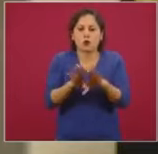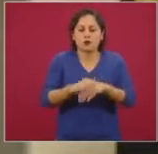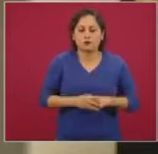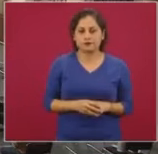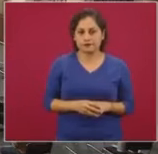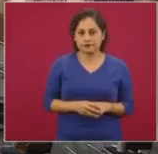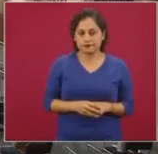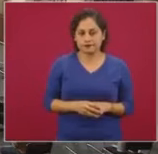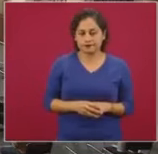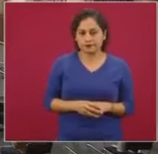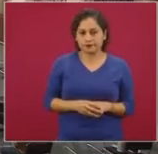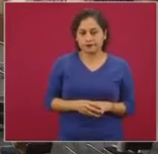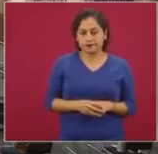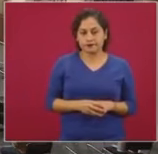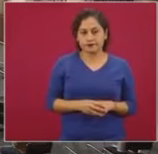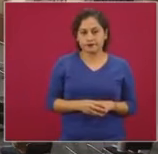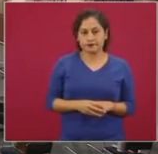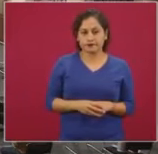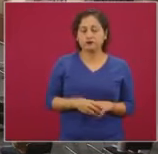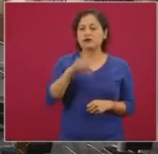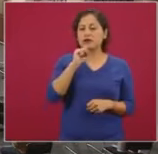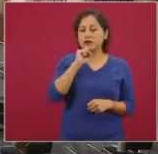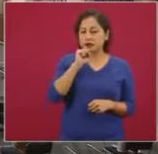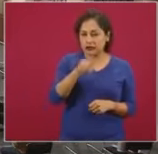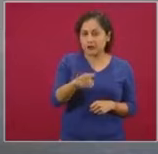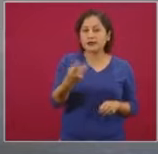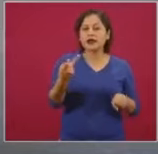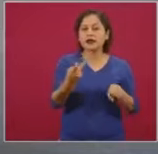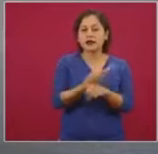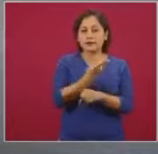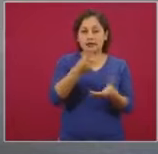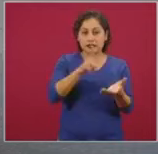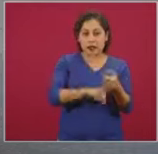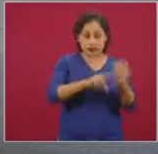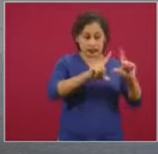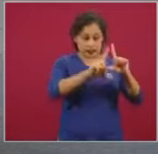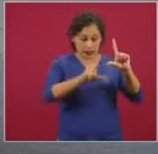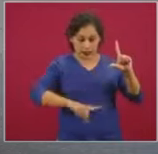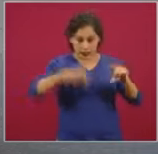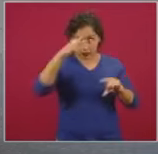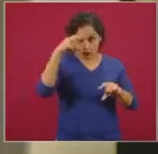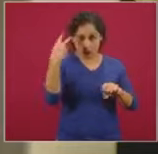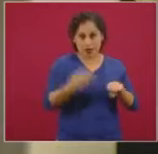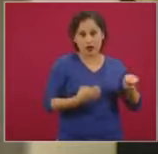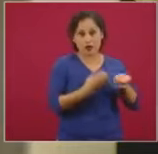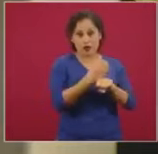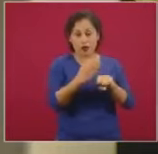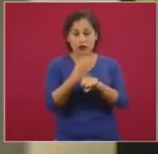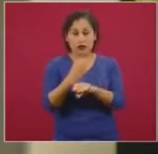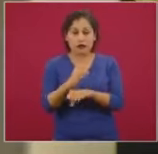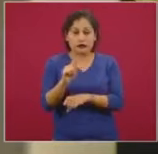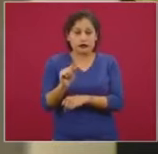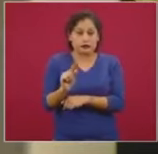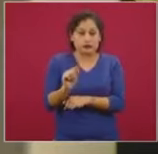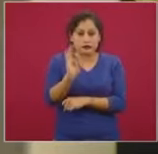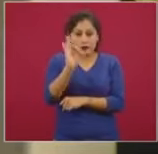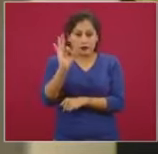qué se debe que hay entidades con más de 60% de exceso de mortalidad, que es mucho